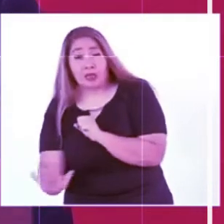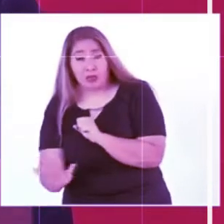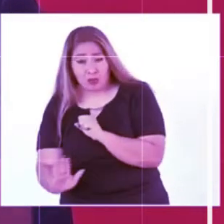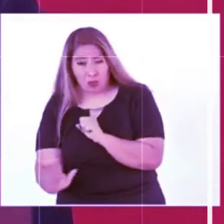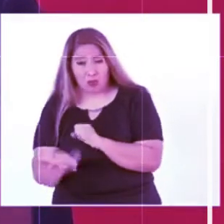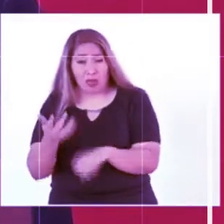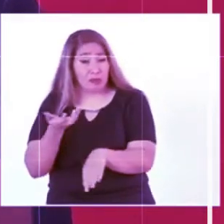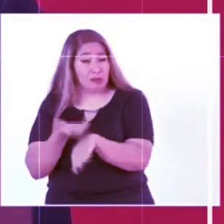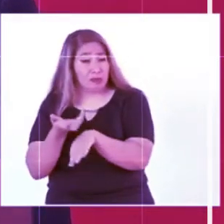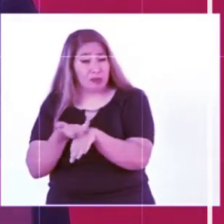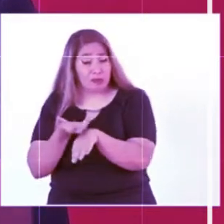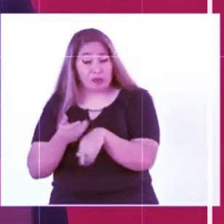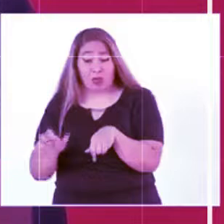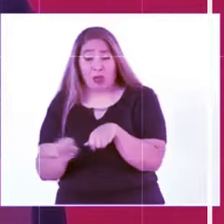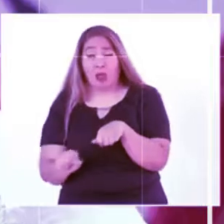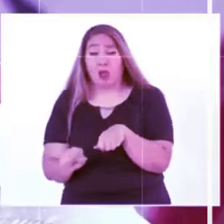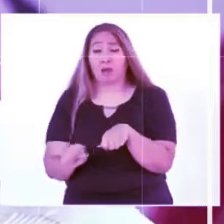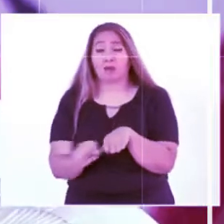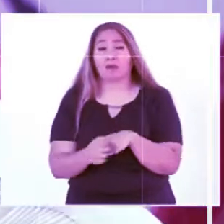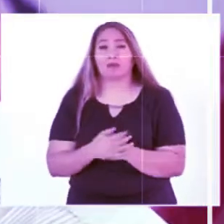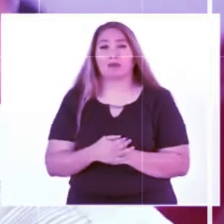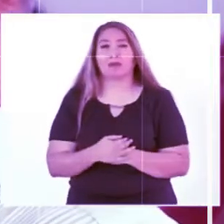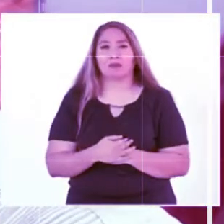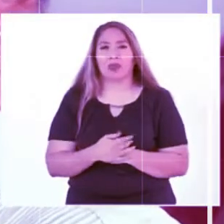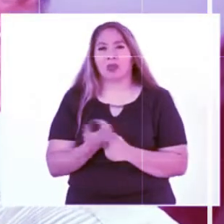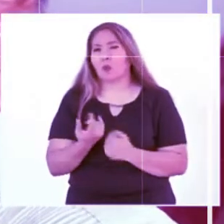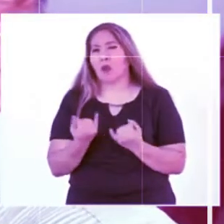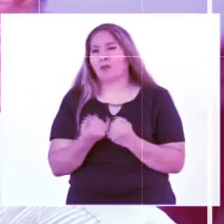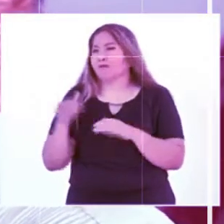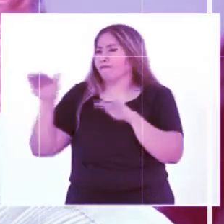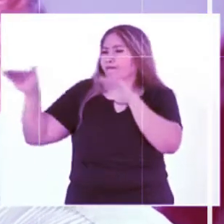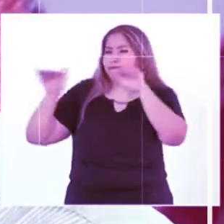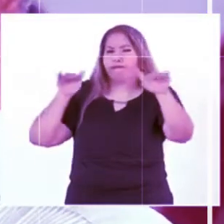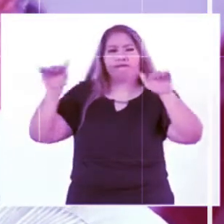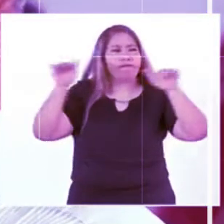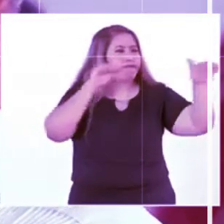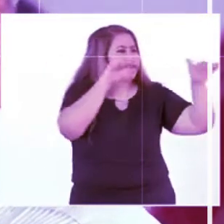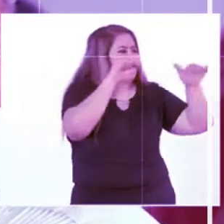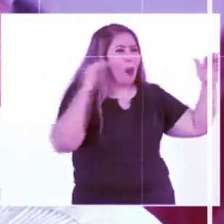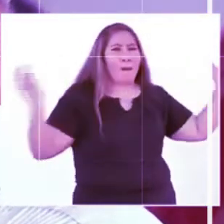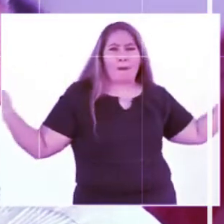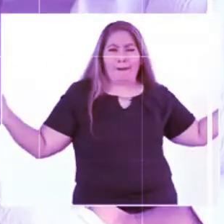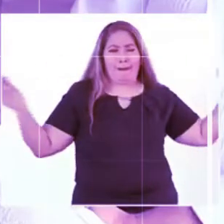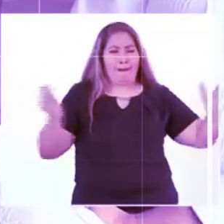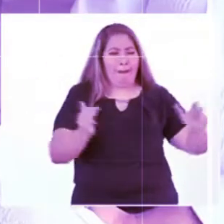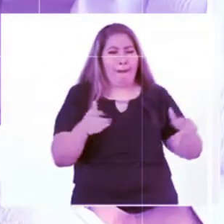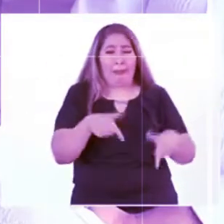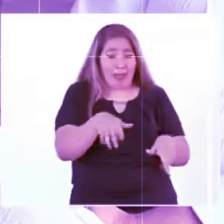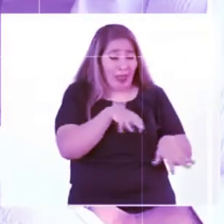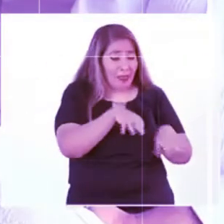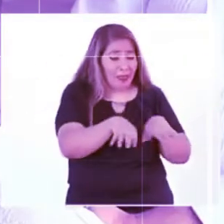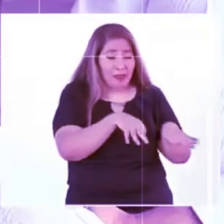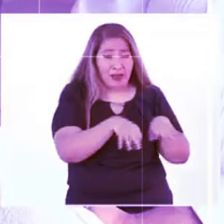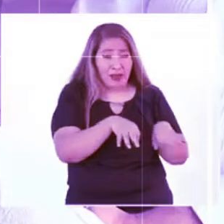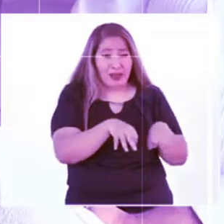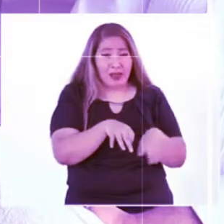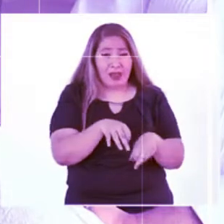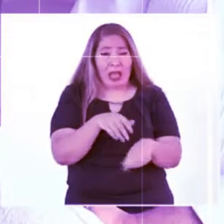Unidos, se recurrió a esclavos afroamericanos de ese